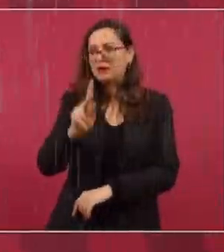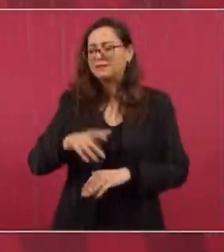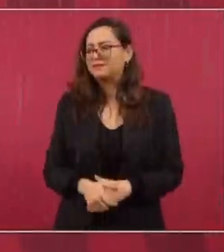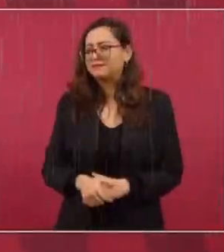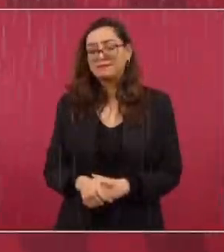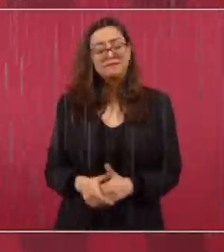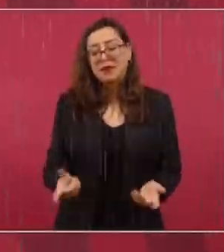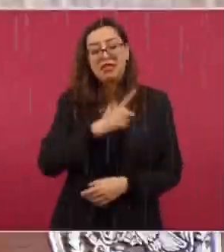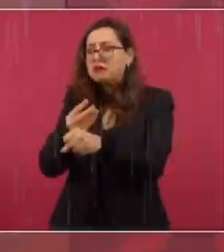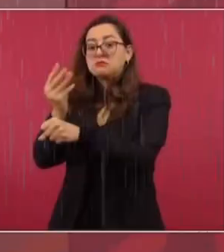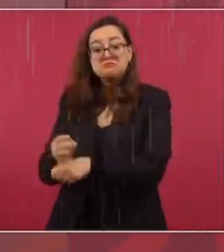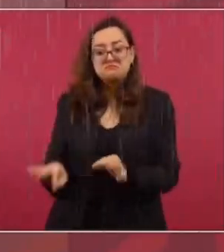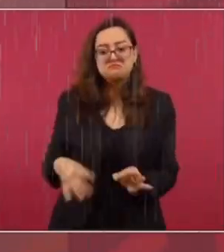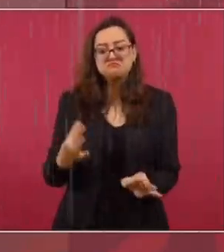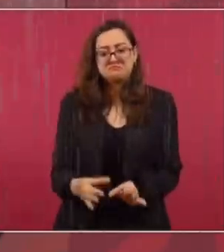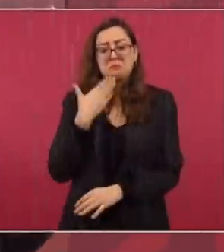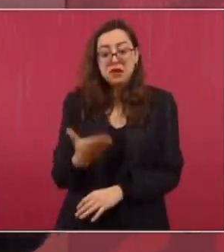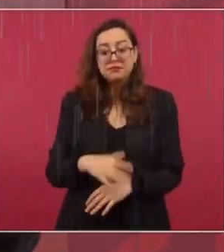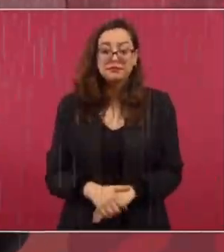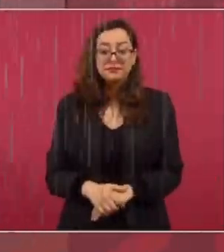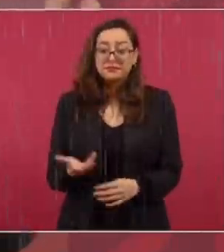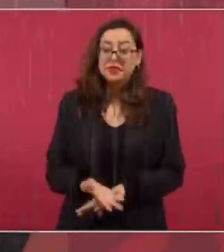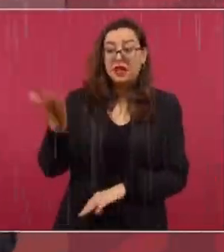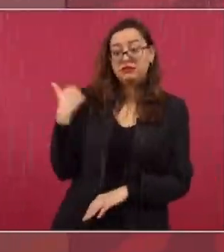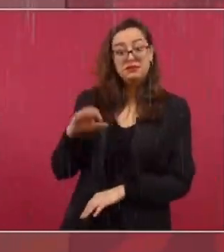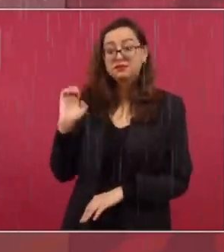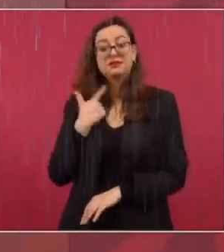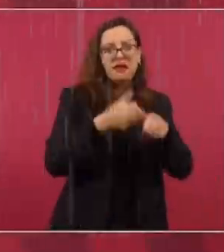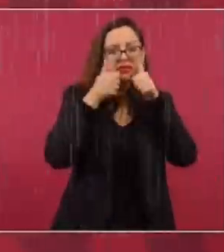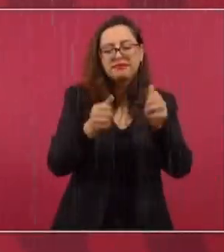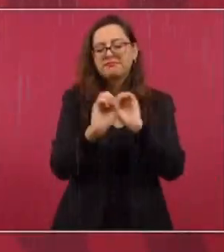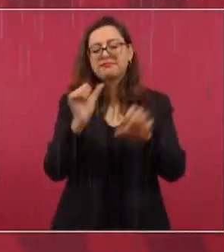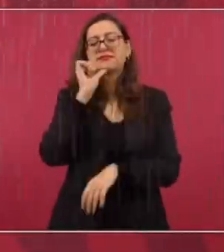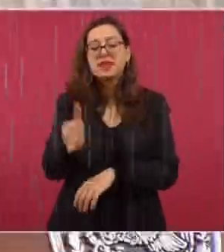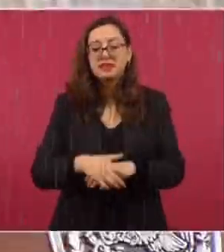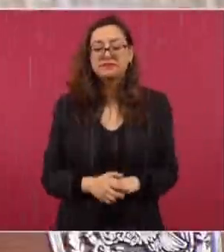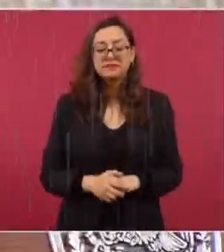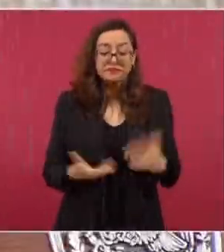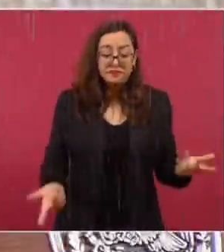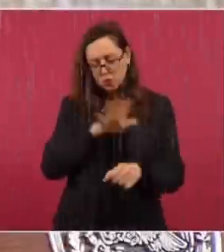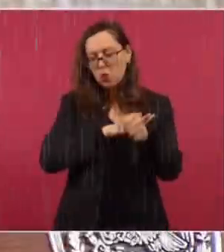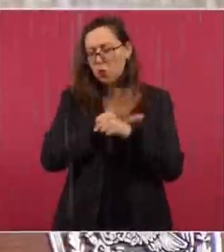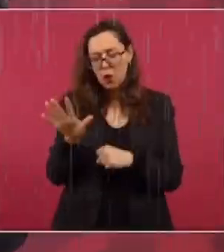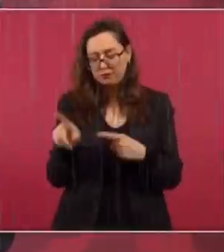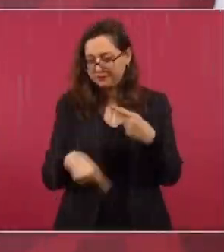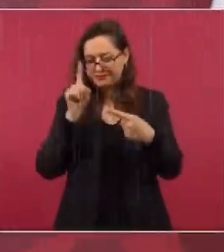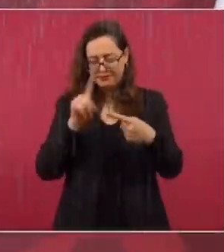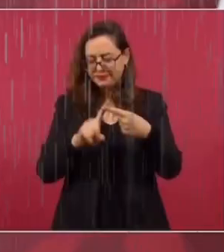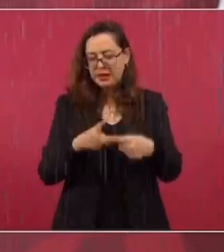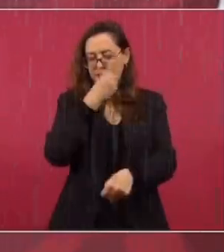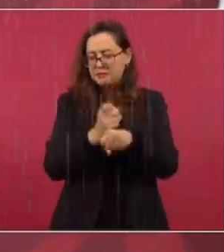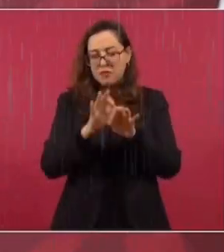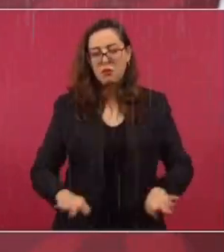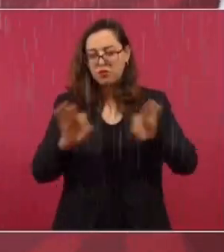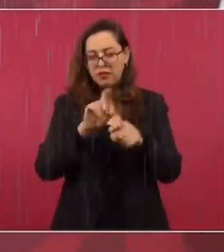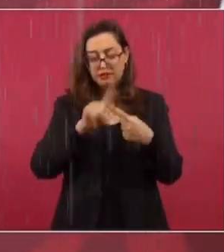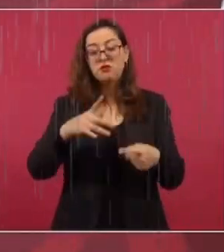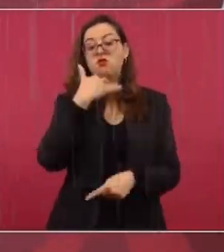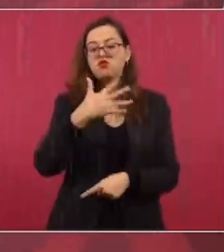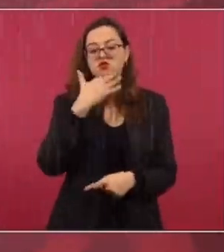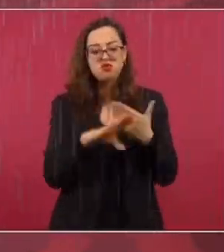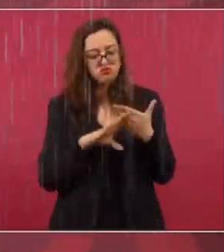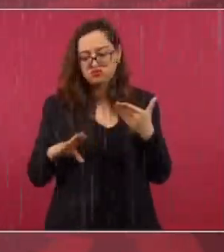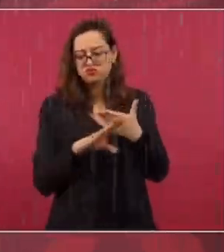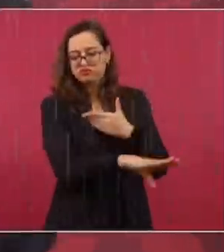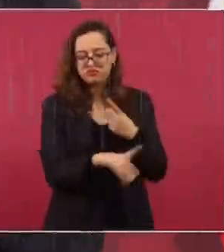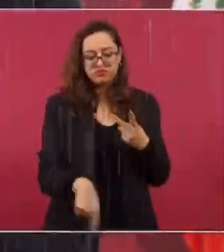nos funcionó. Y la fórmula es sencilla: desterrar la corrupción, acabar con los lujos en el gobierno,